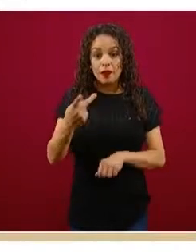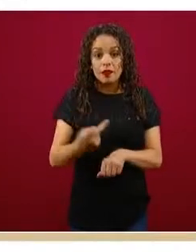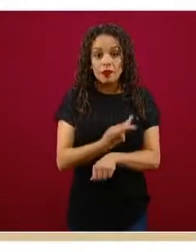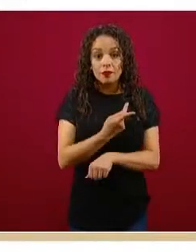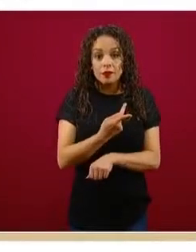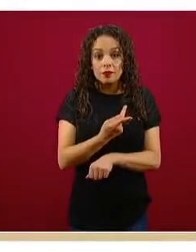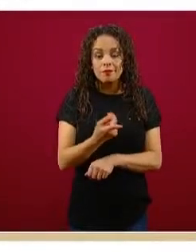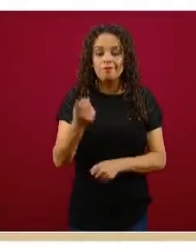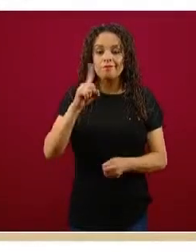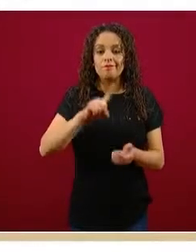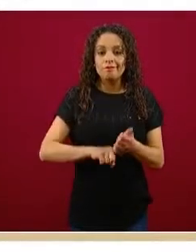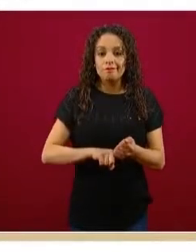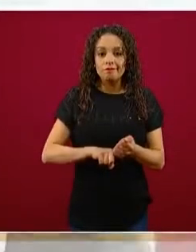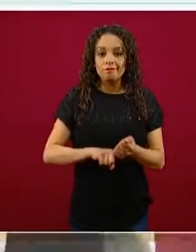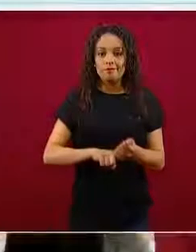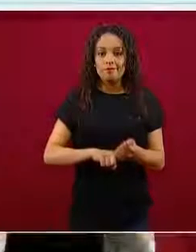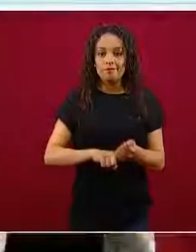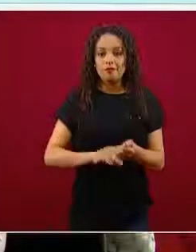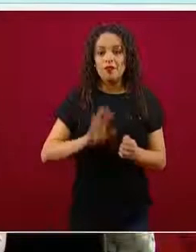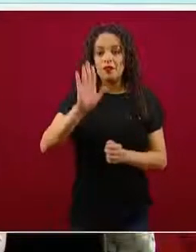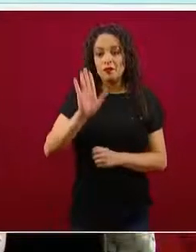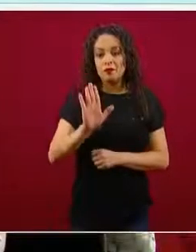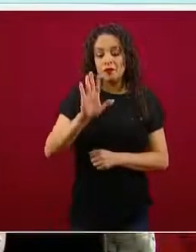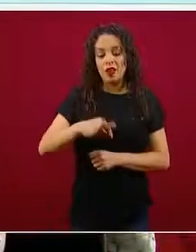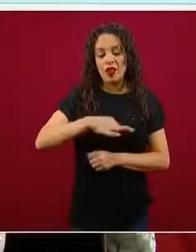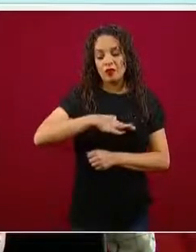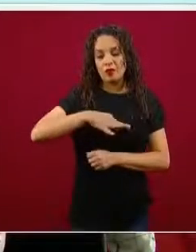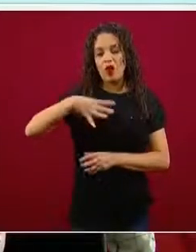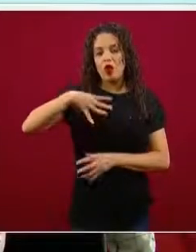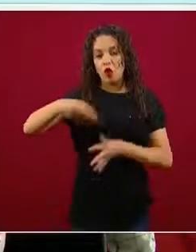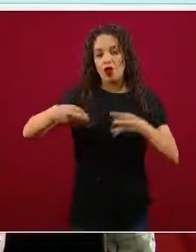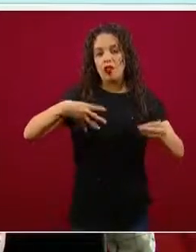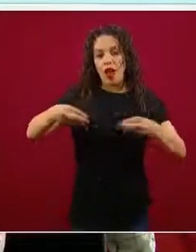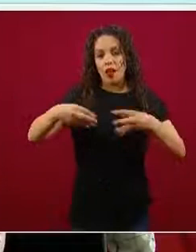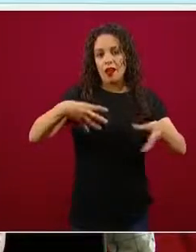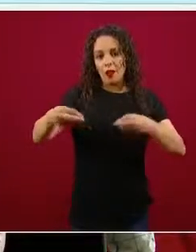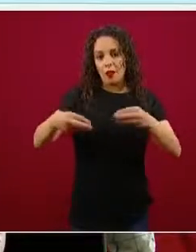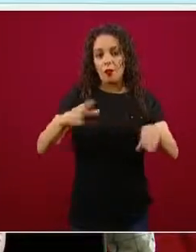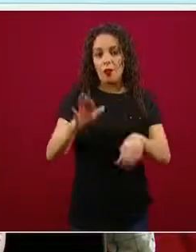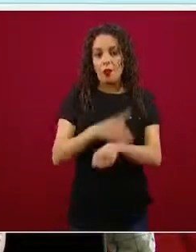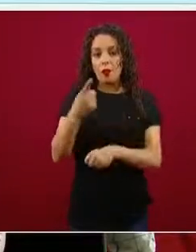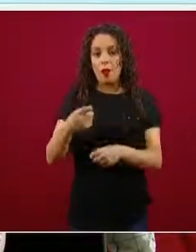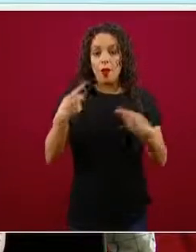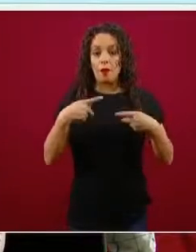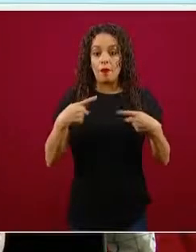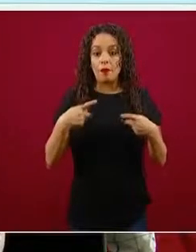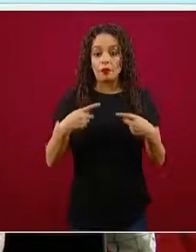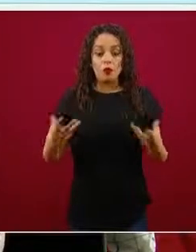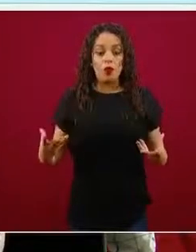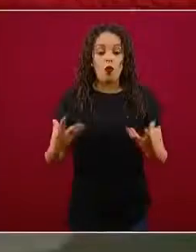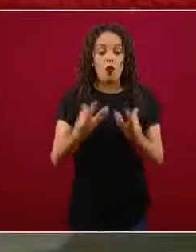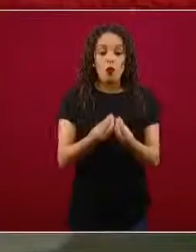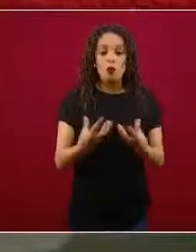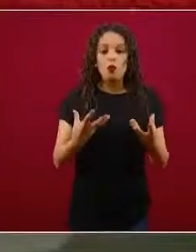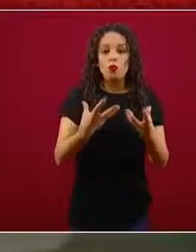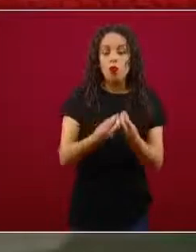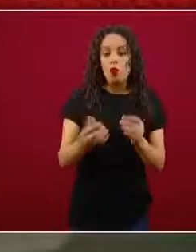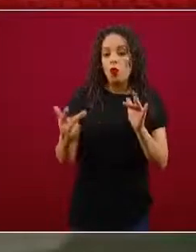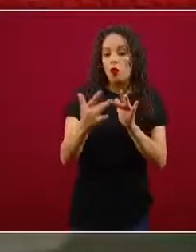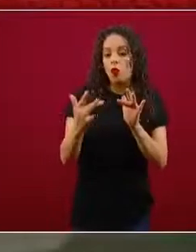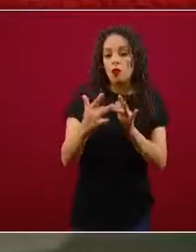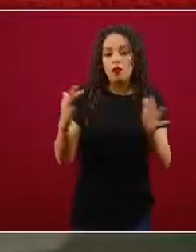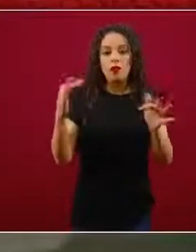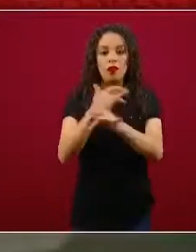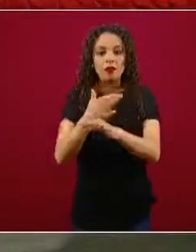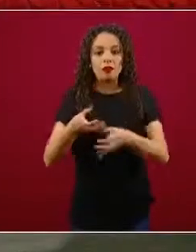otra cosa más que contagios, en la medida en que las personas estuvieron reunidas en el espacio público y volvió